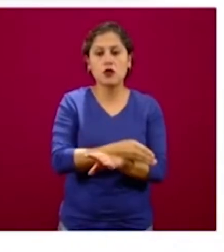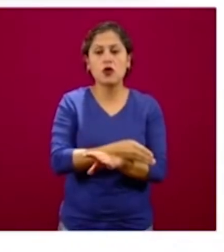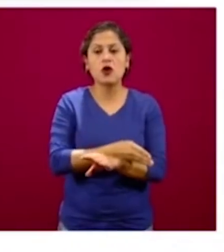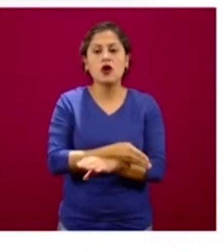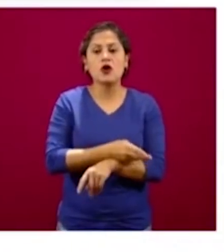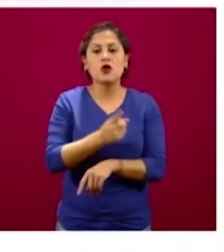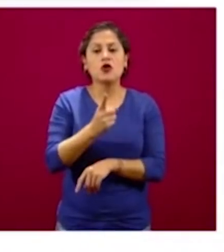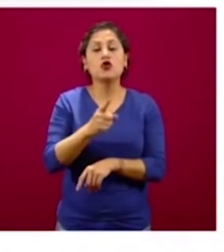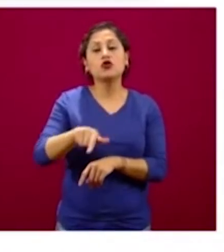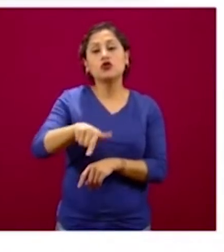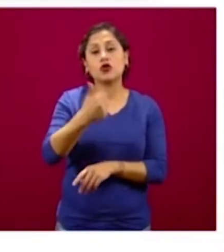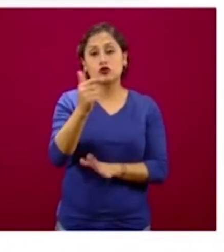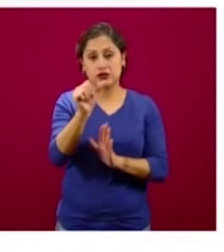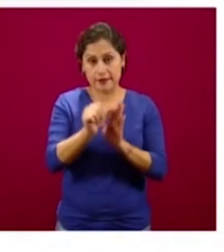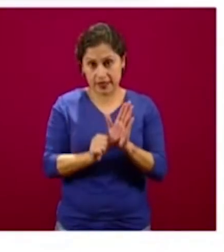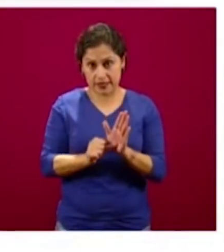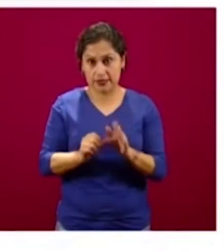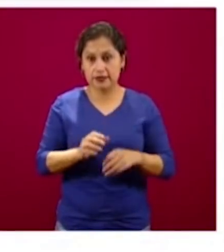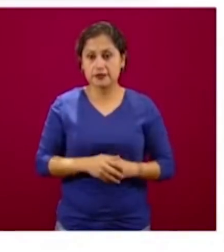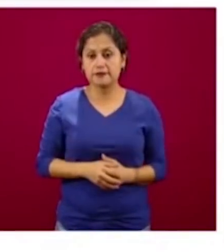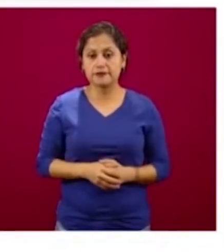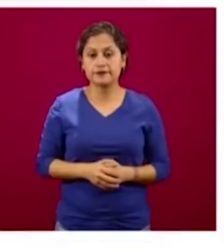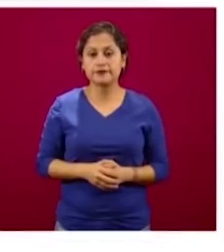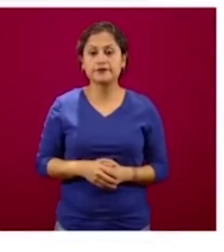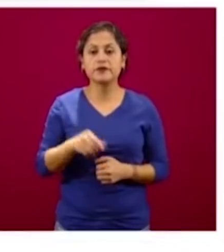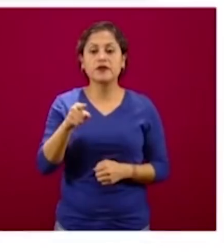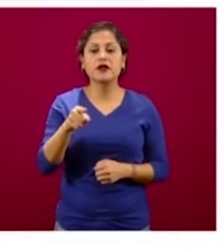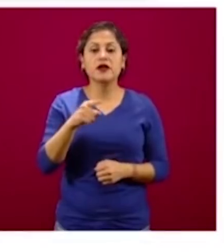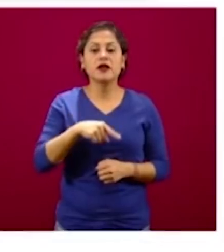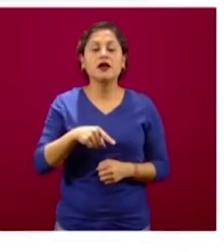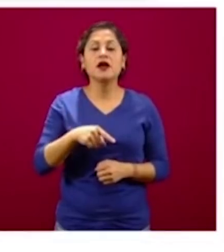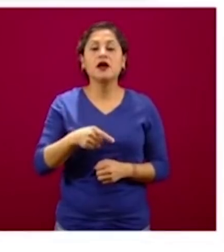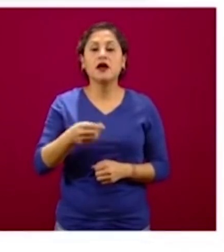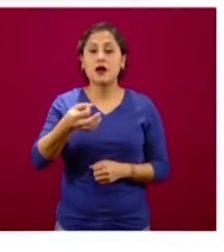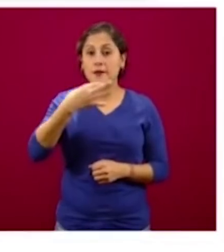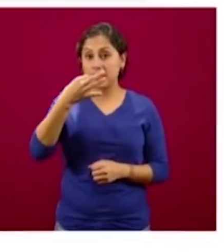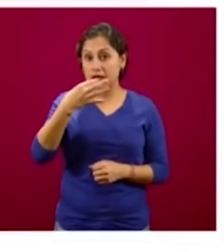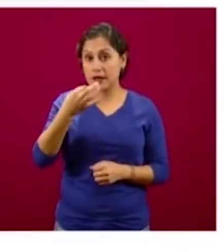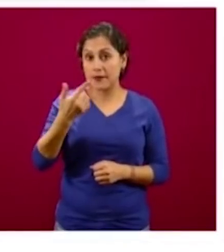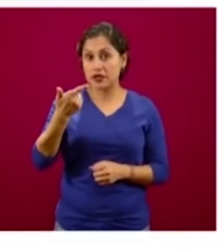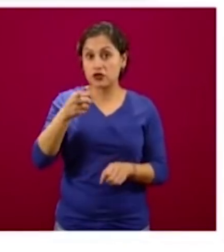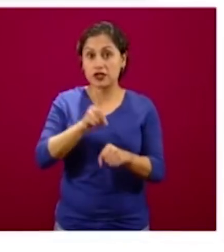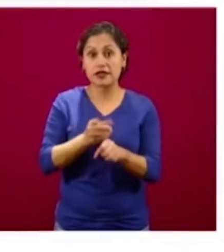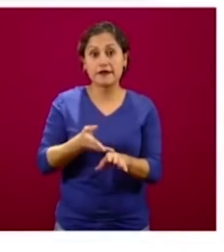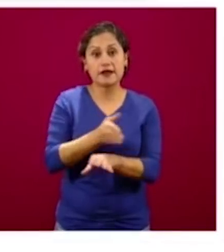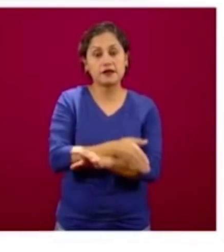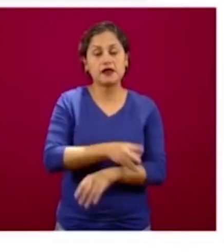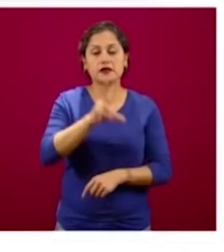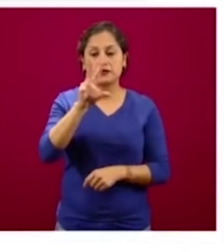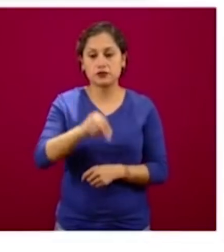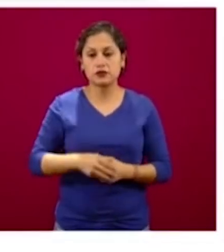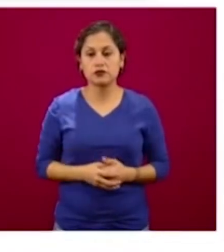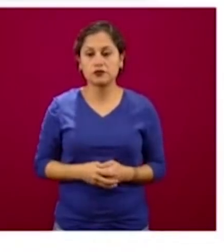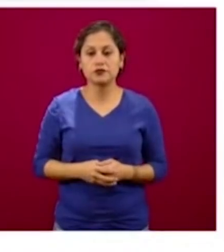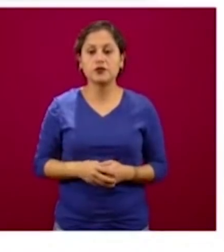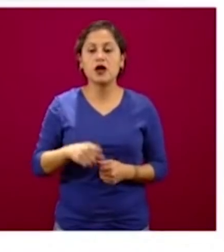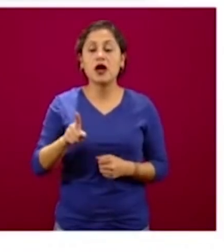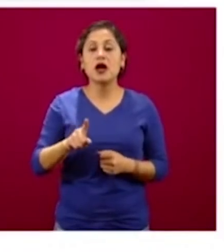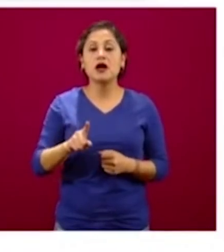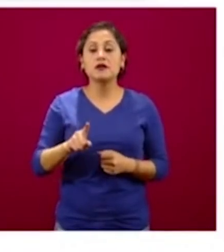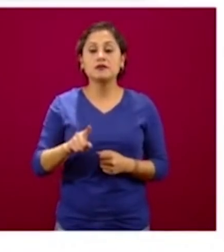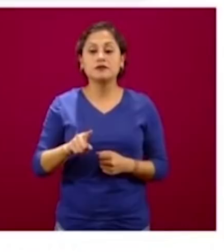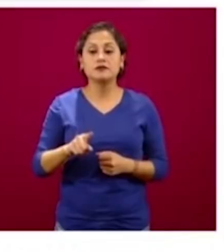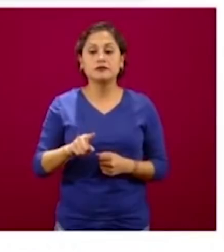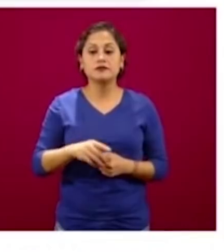haber consumido antibióticos en los últimos 7 días. No haber consumido analgésicos en promedio en los últimos 5